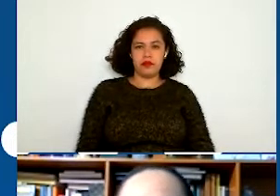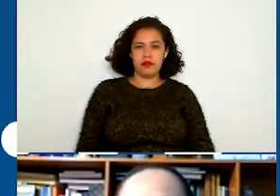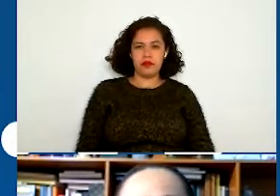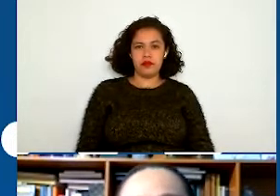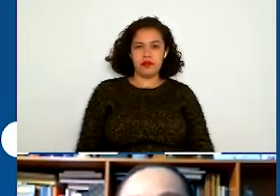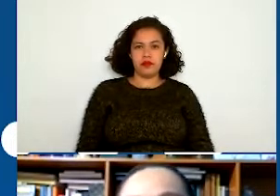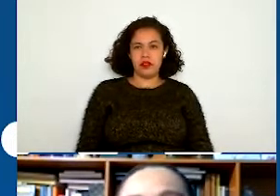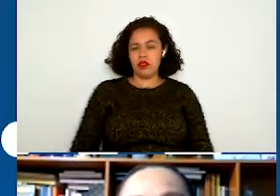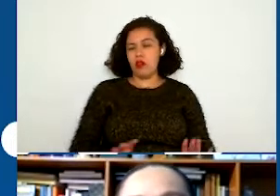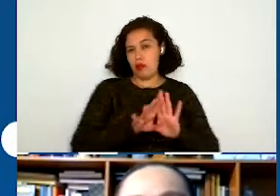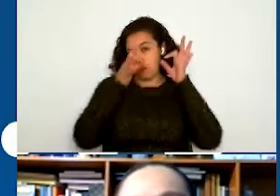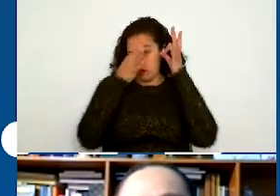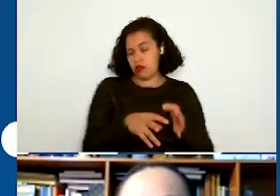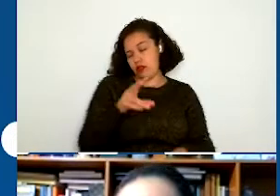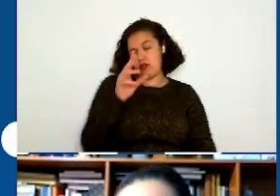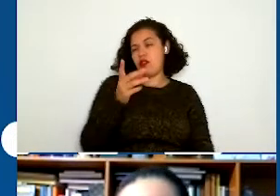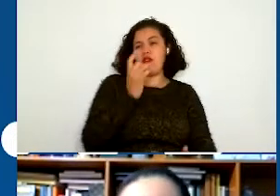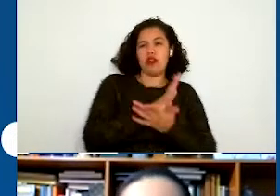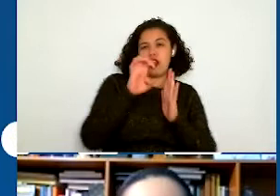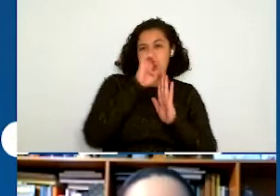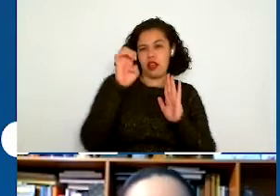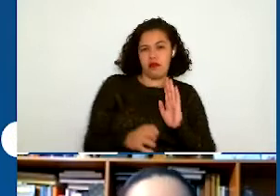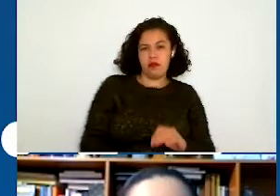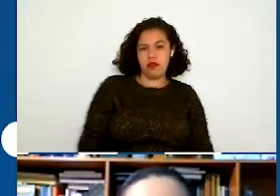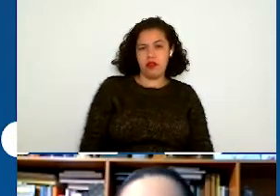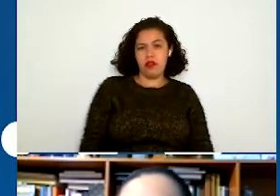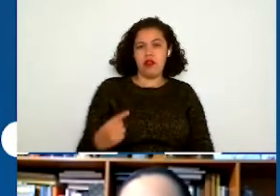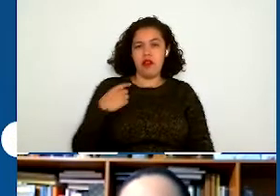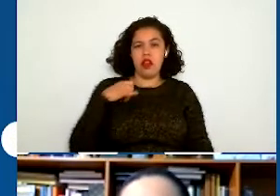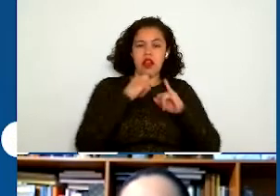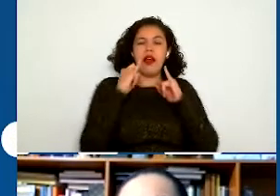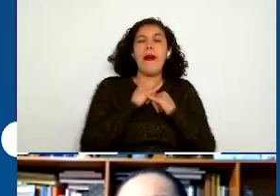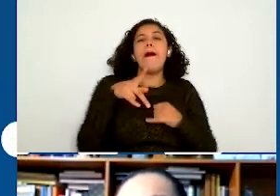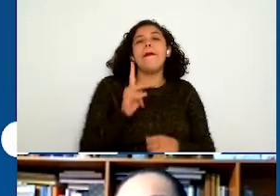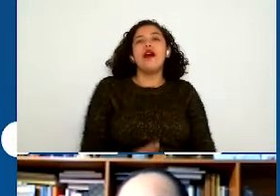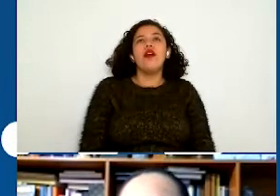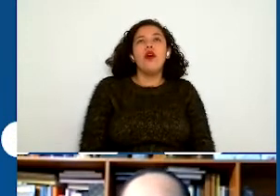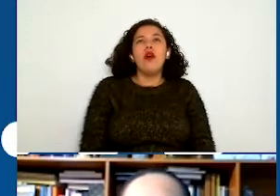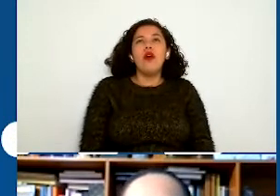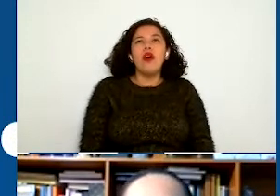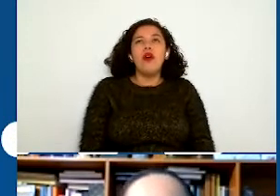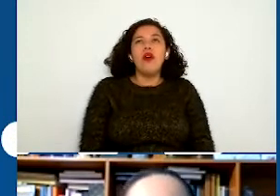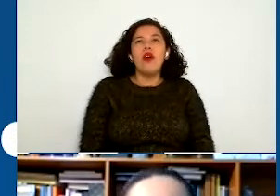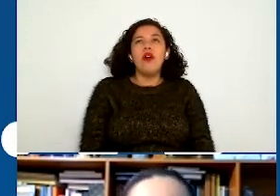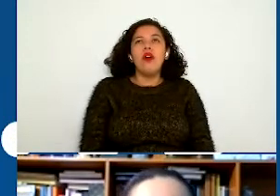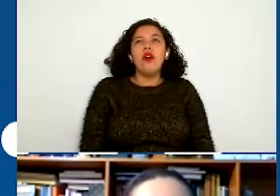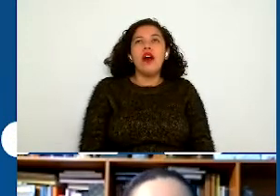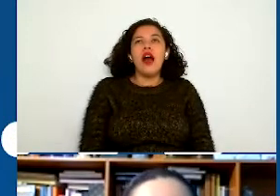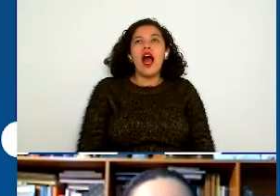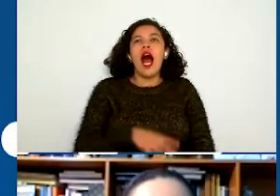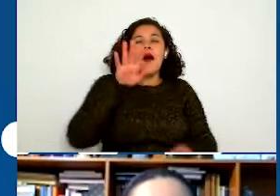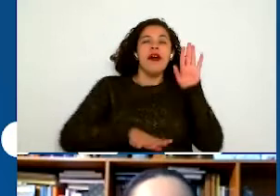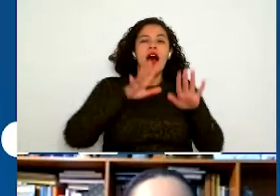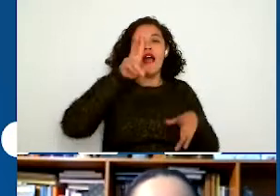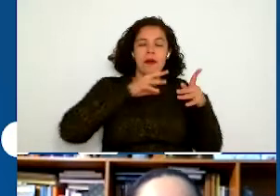la realidad, pero institucional me refiero, pero a veces incluso hay hasta una serie de instrumentos